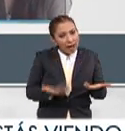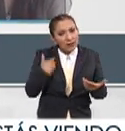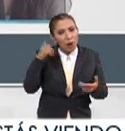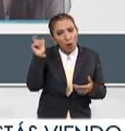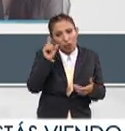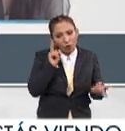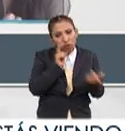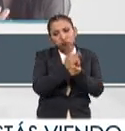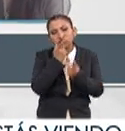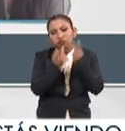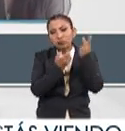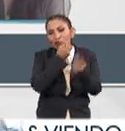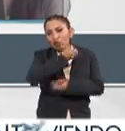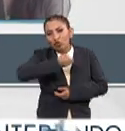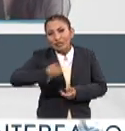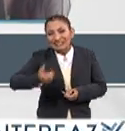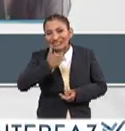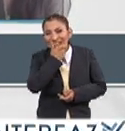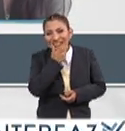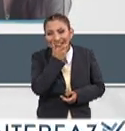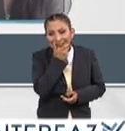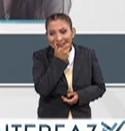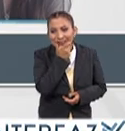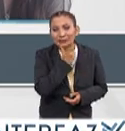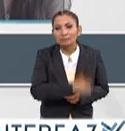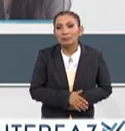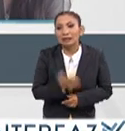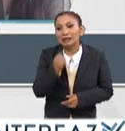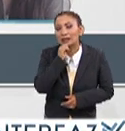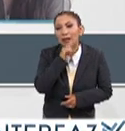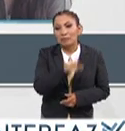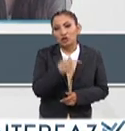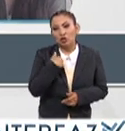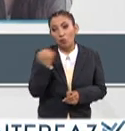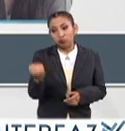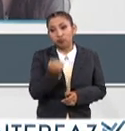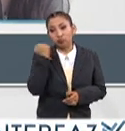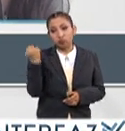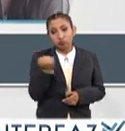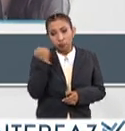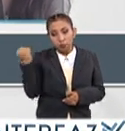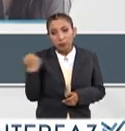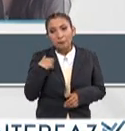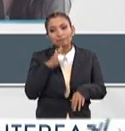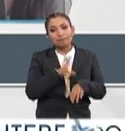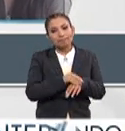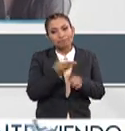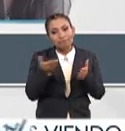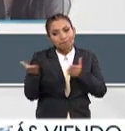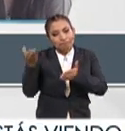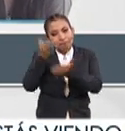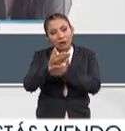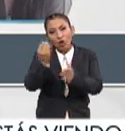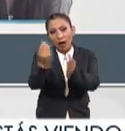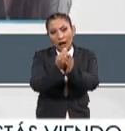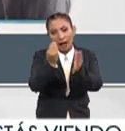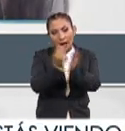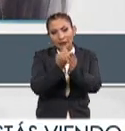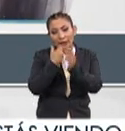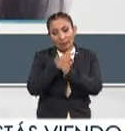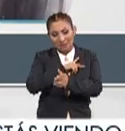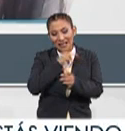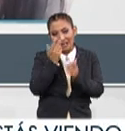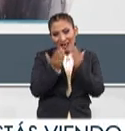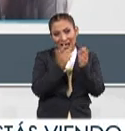a la hora de hablar con alguien en inglés y también tuve la fortuna de que me permitieron estar en unas clases de mi